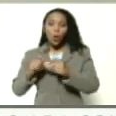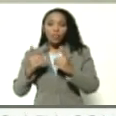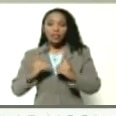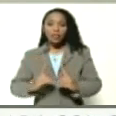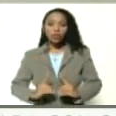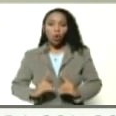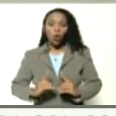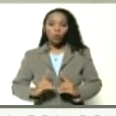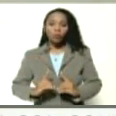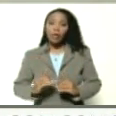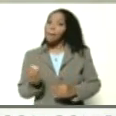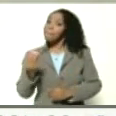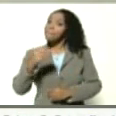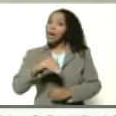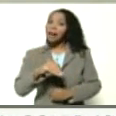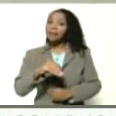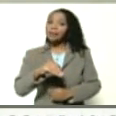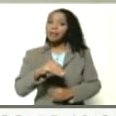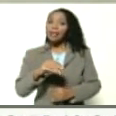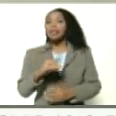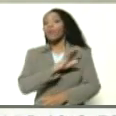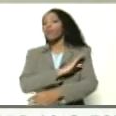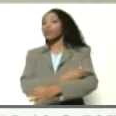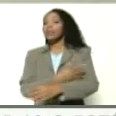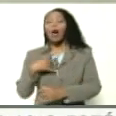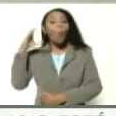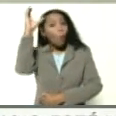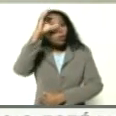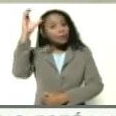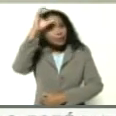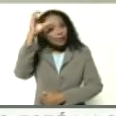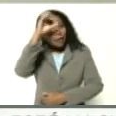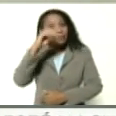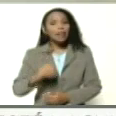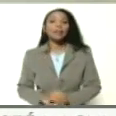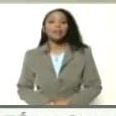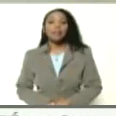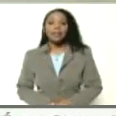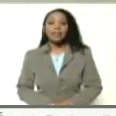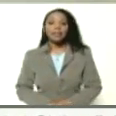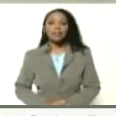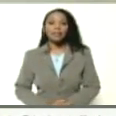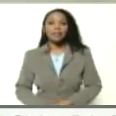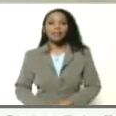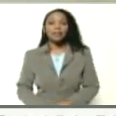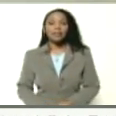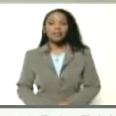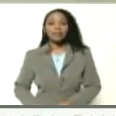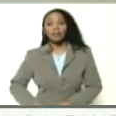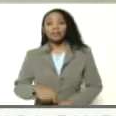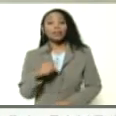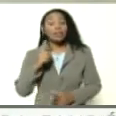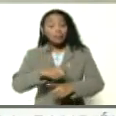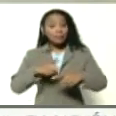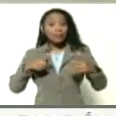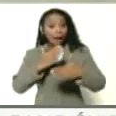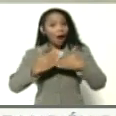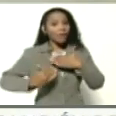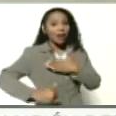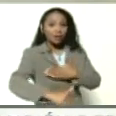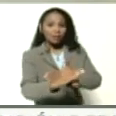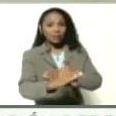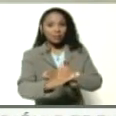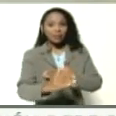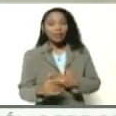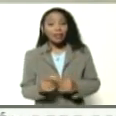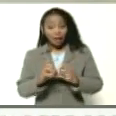decisiones, además de fortalecer la conciencia sobre el papel protagónico y los inmensos avances